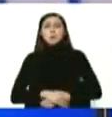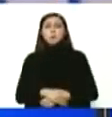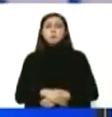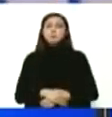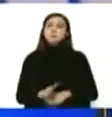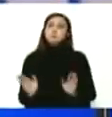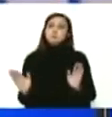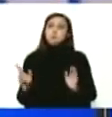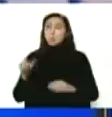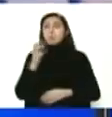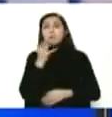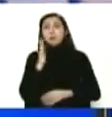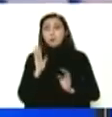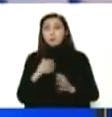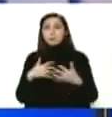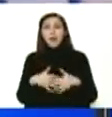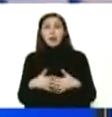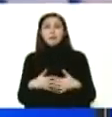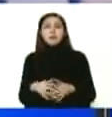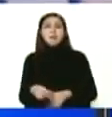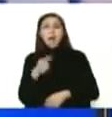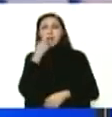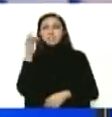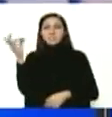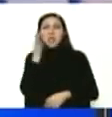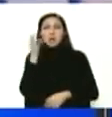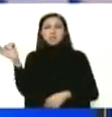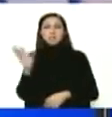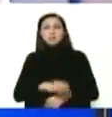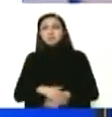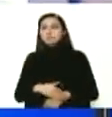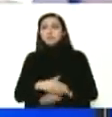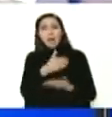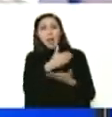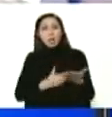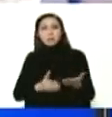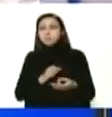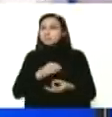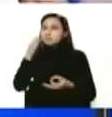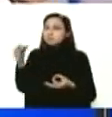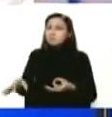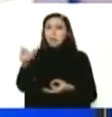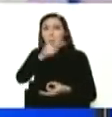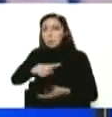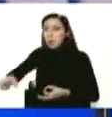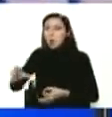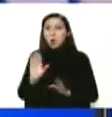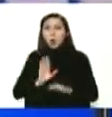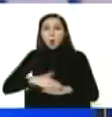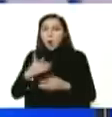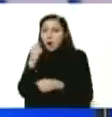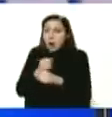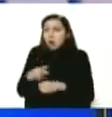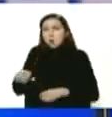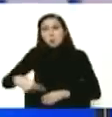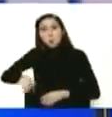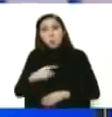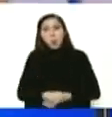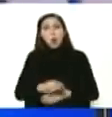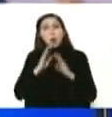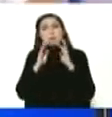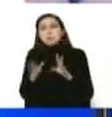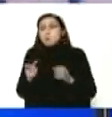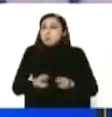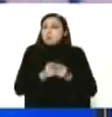Pónganse ustedes un ejemplo, una fábrica de chicles, le entregan la mitad del chicle porque ellos son trabajadores de la empresa y tienen beneficio de que le den